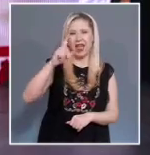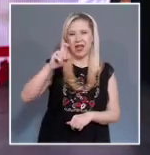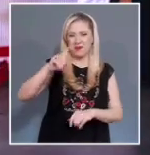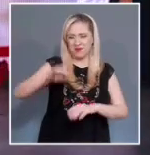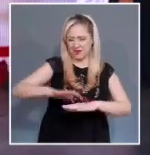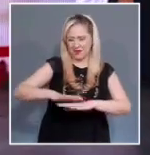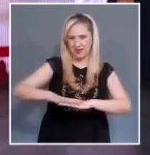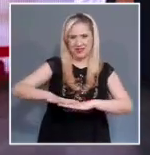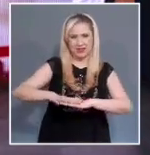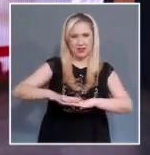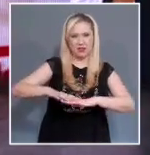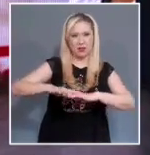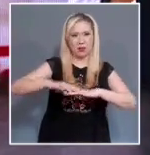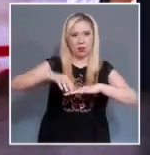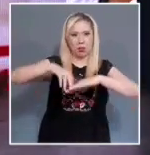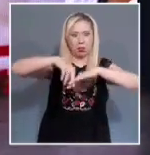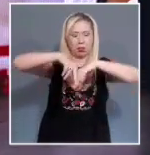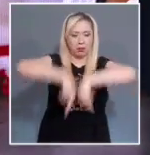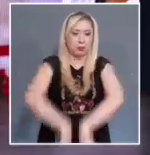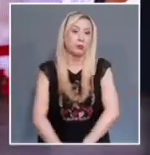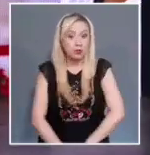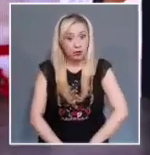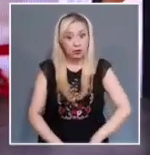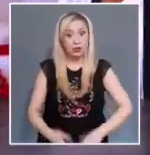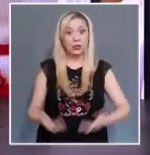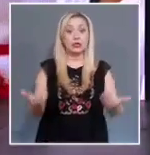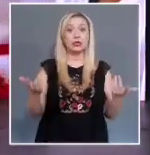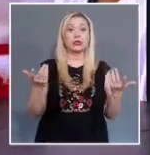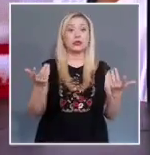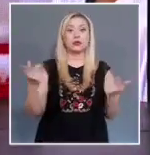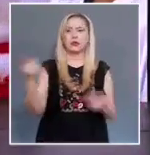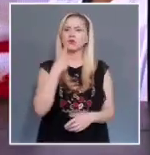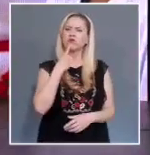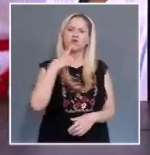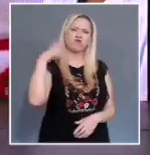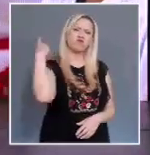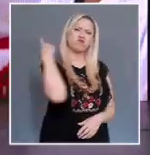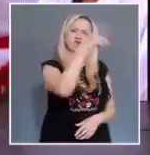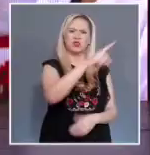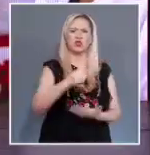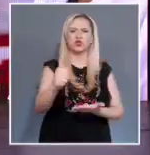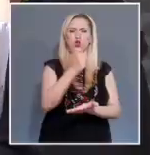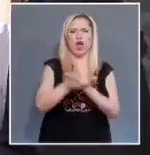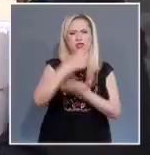por responsabilidad patrimonial en contra de las autoridades de la capital del país.